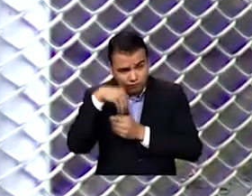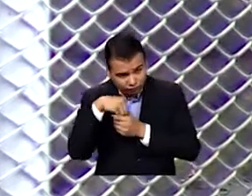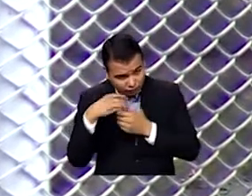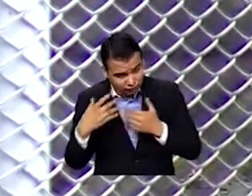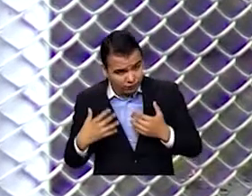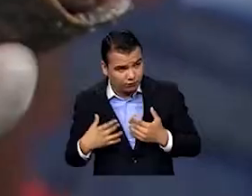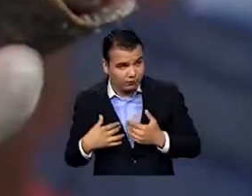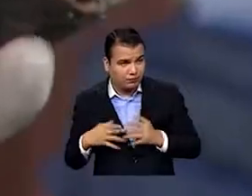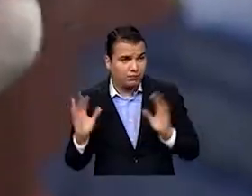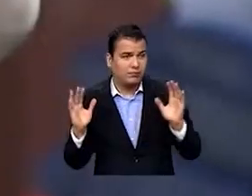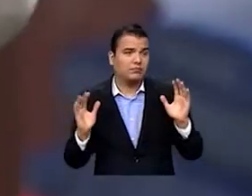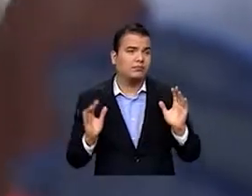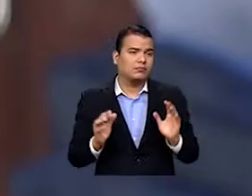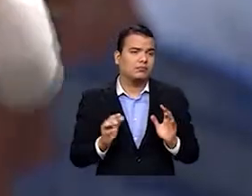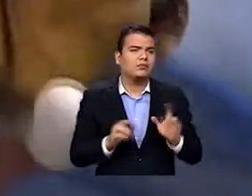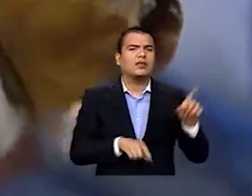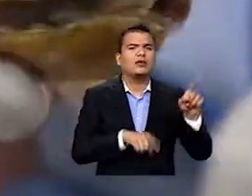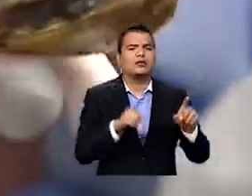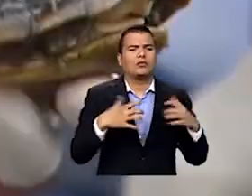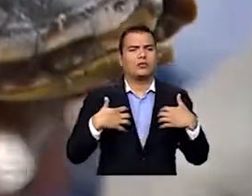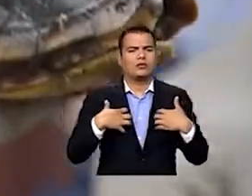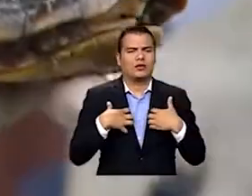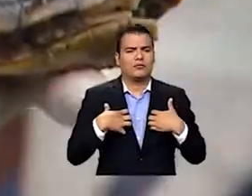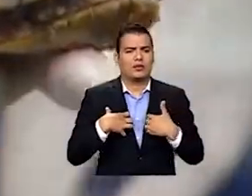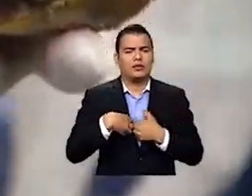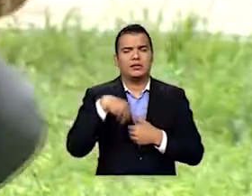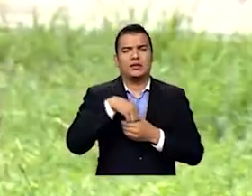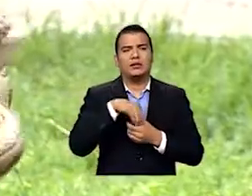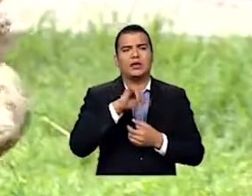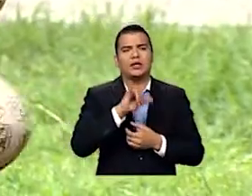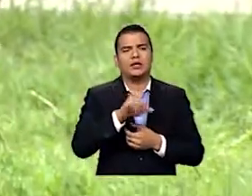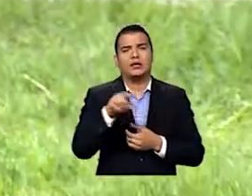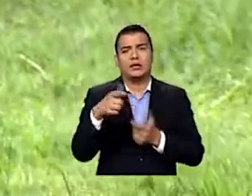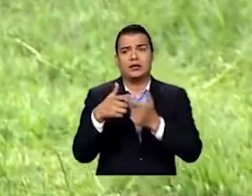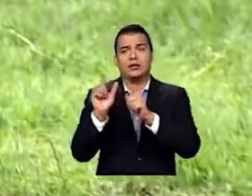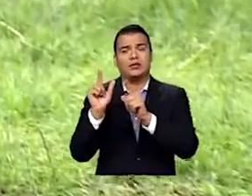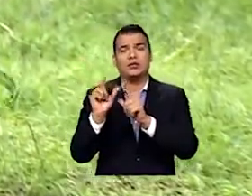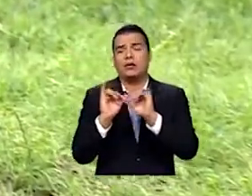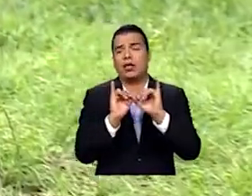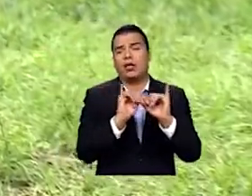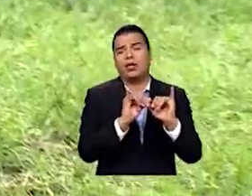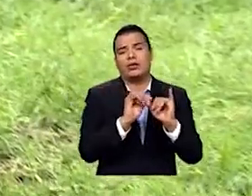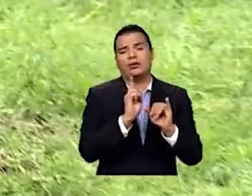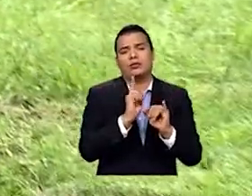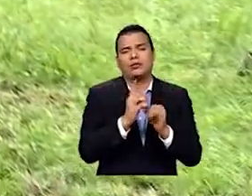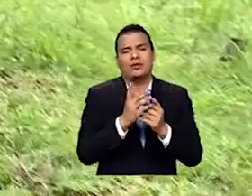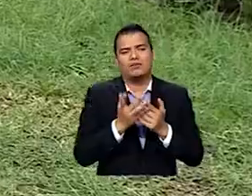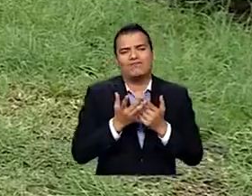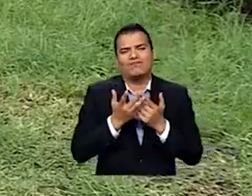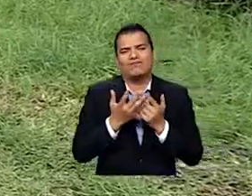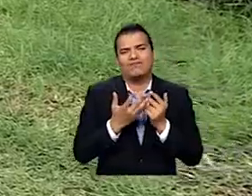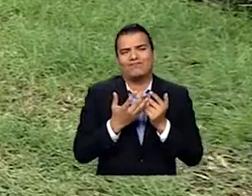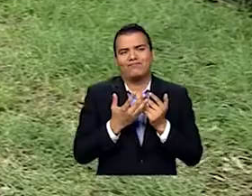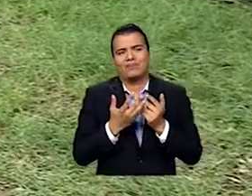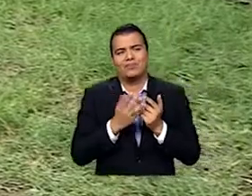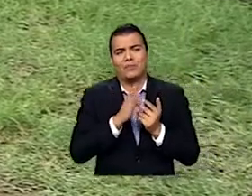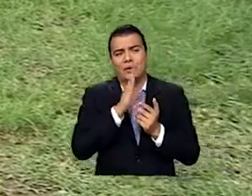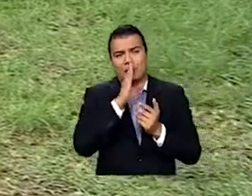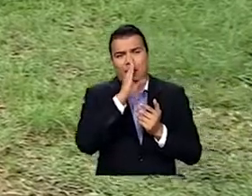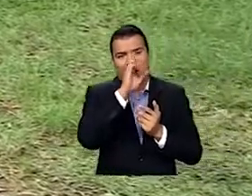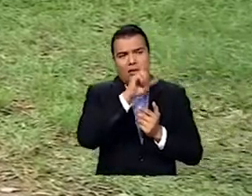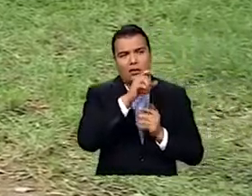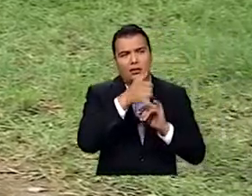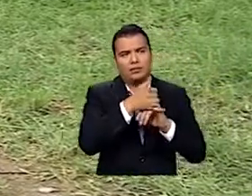o de entregas voluntarias no tienen las mismas oportunidades que tendrán Pacha y el tucán, pues debido al estado en que llegan y al acostumbramiento a